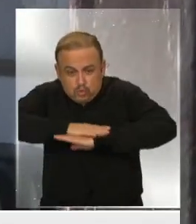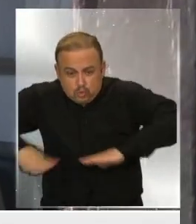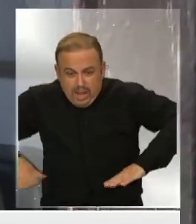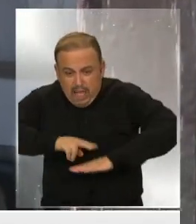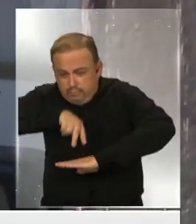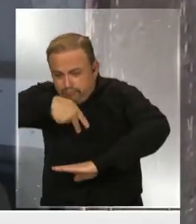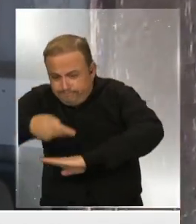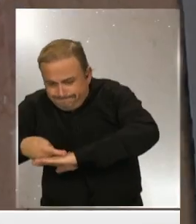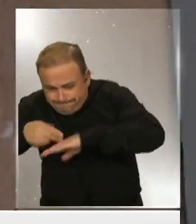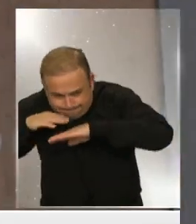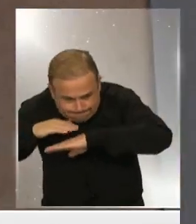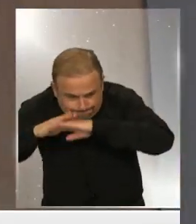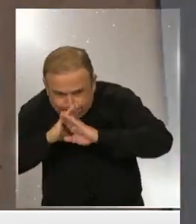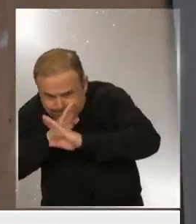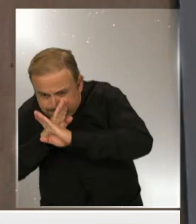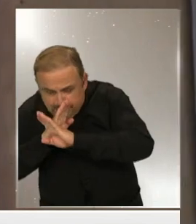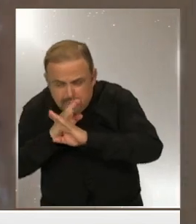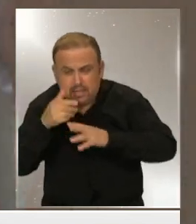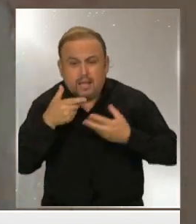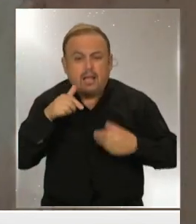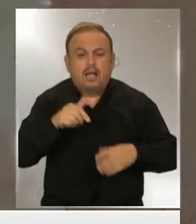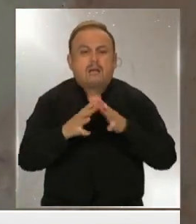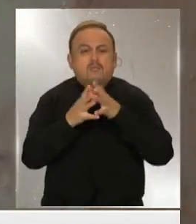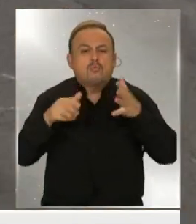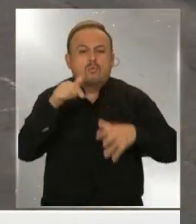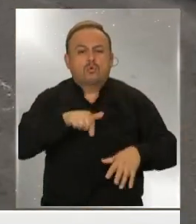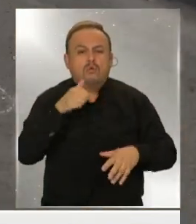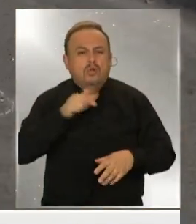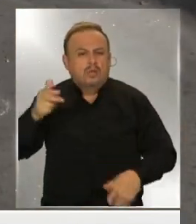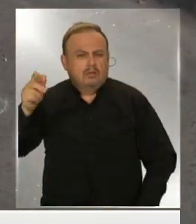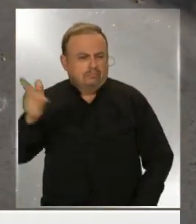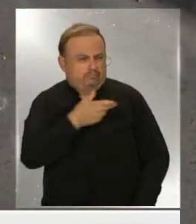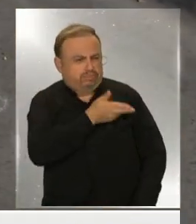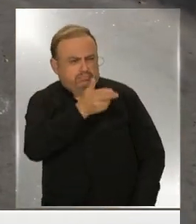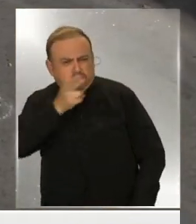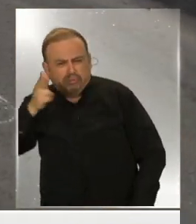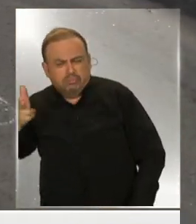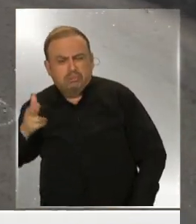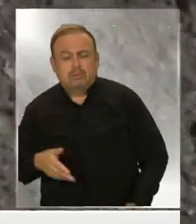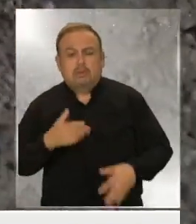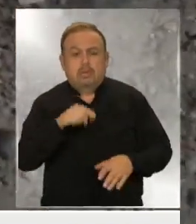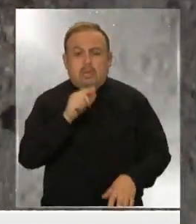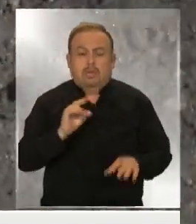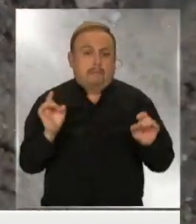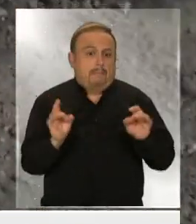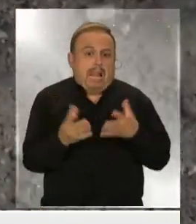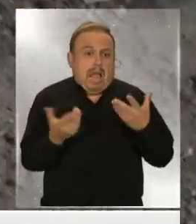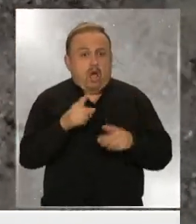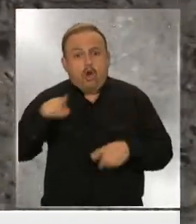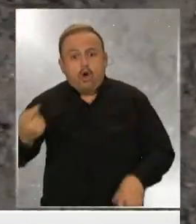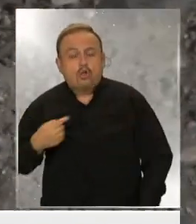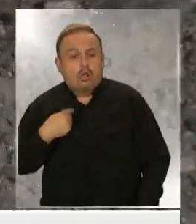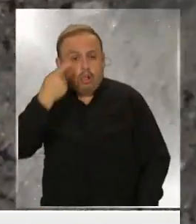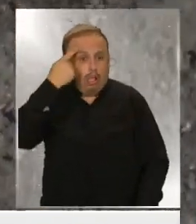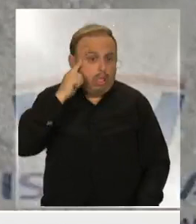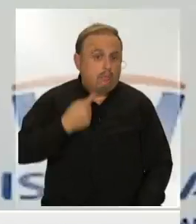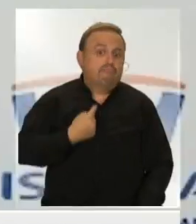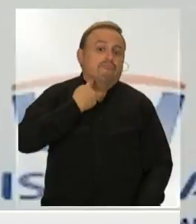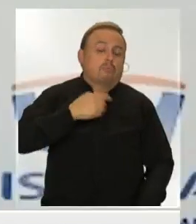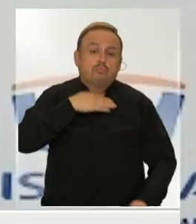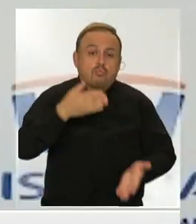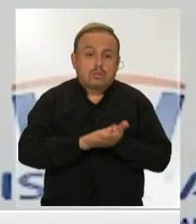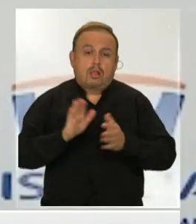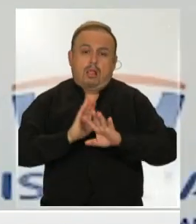los domicilios quedaron las huellas de la gran cantidad de disparos que se percutaron. Solo de milagro, no hubo víctimas fatales. Llegaron